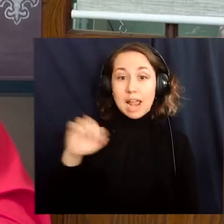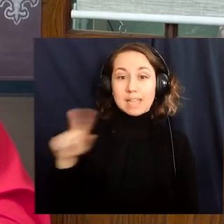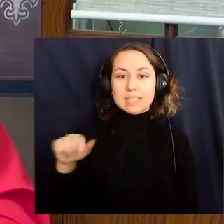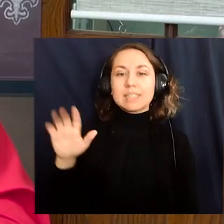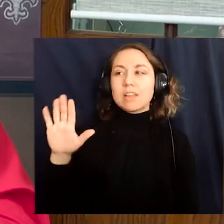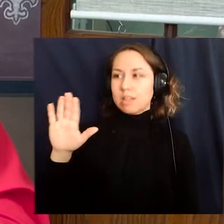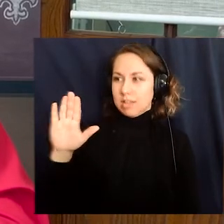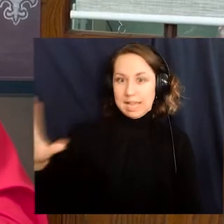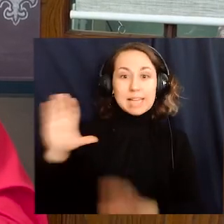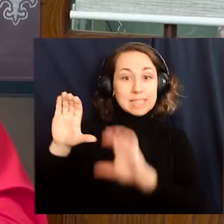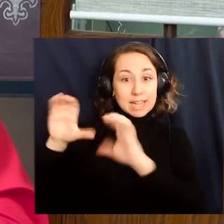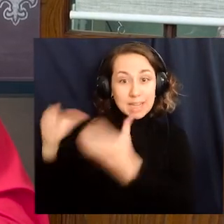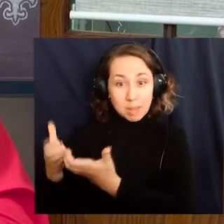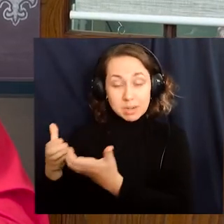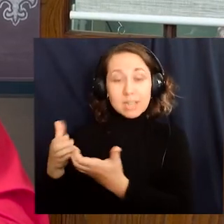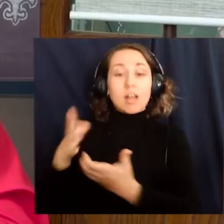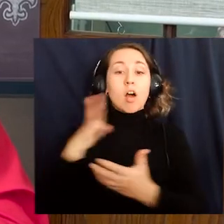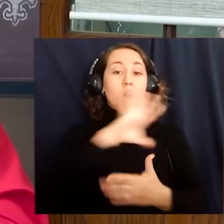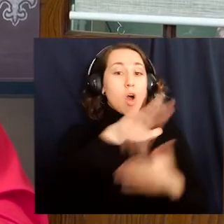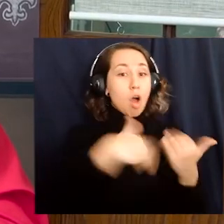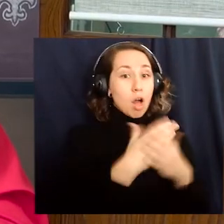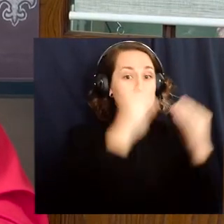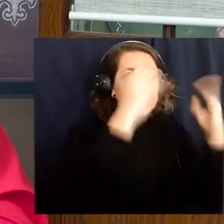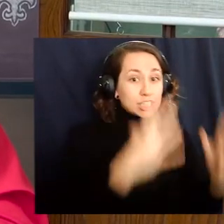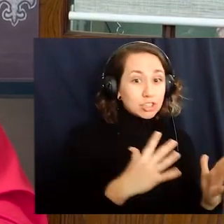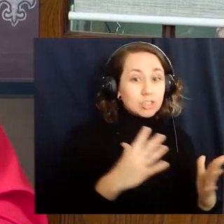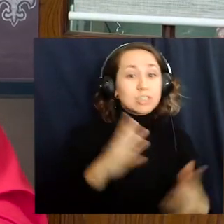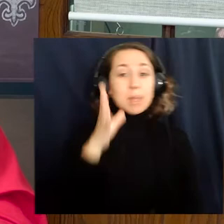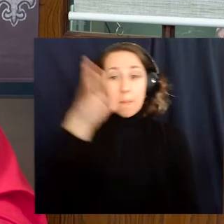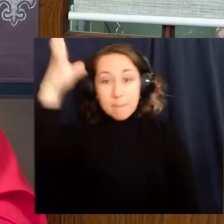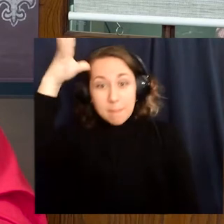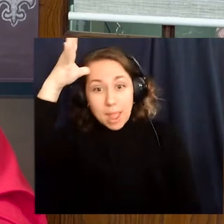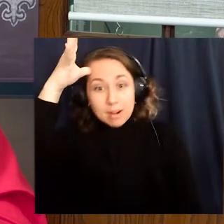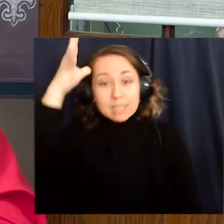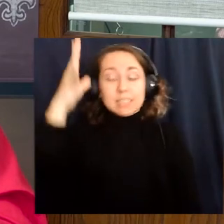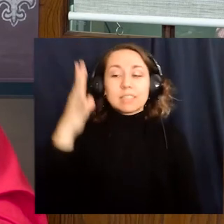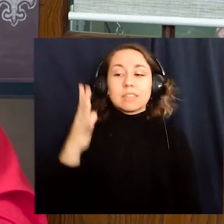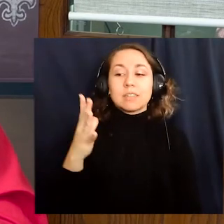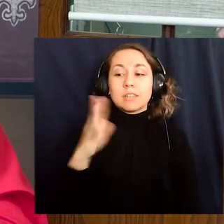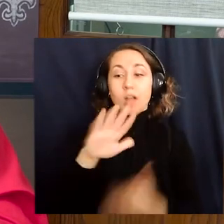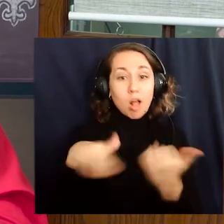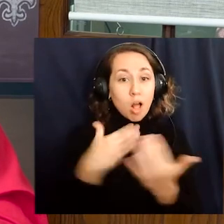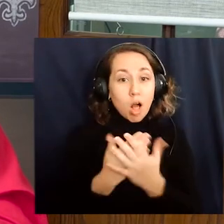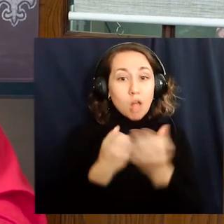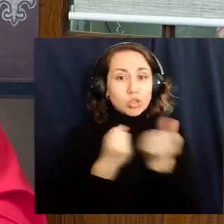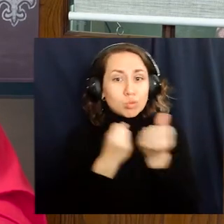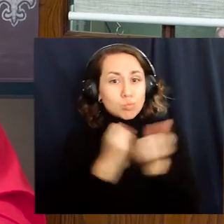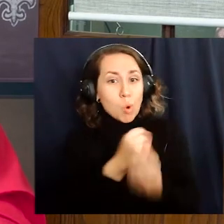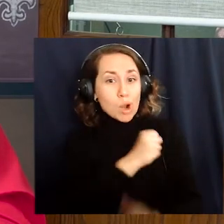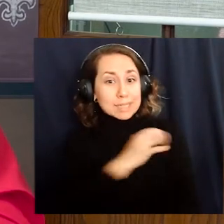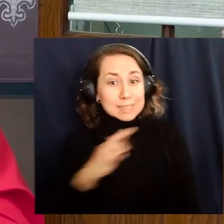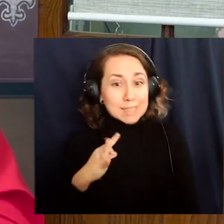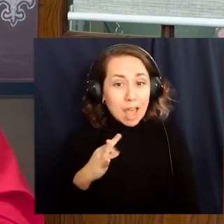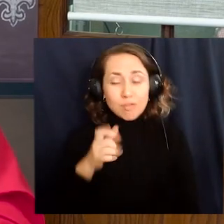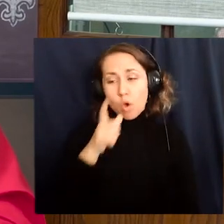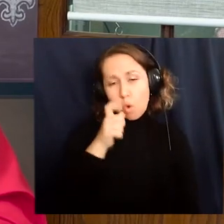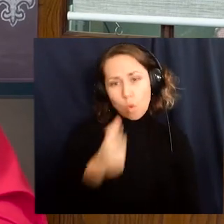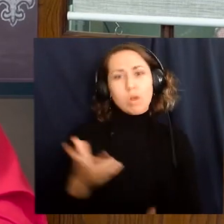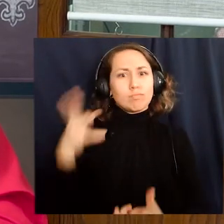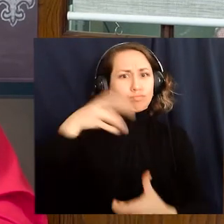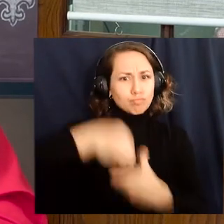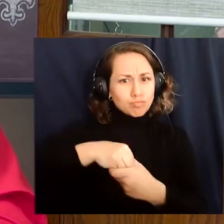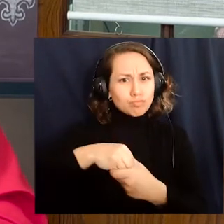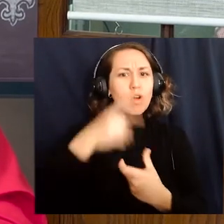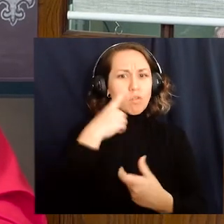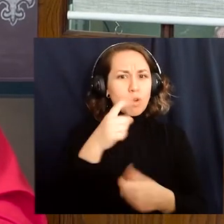todos los maestros, todos los padres de familia, todo el personal de apoyo que fueron parte para asegurar que nuestros 100 mejores llegaran